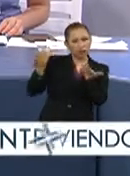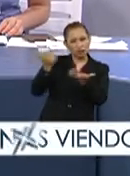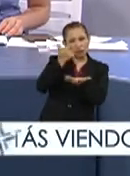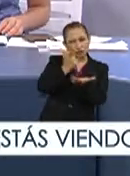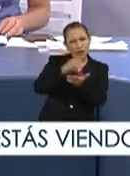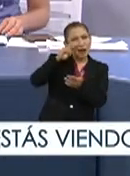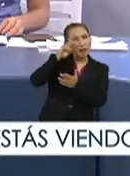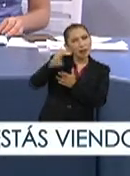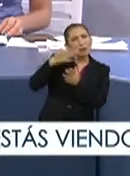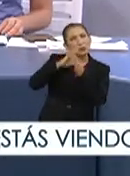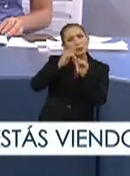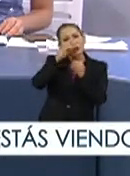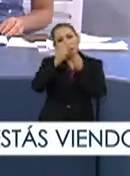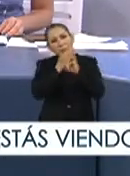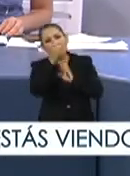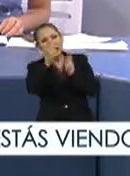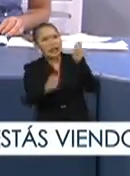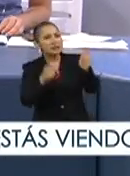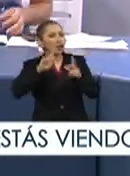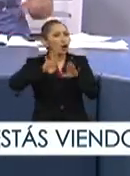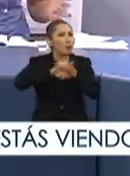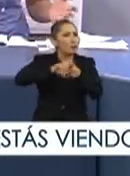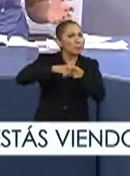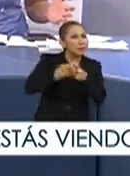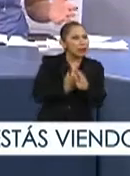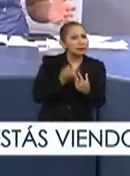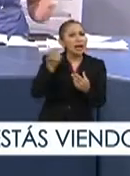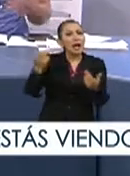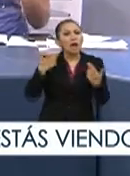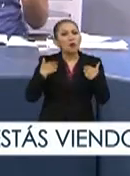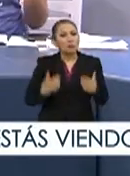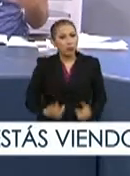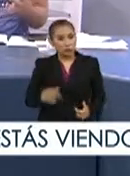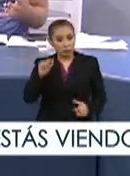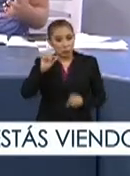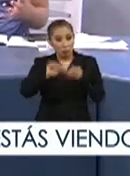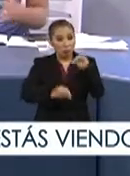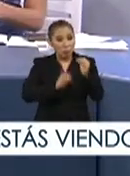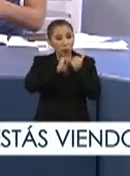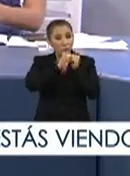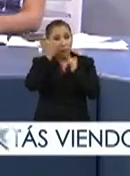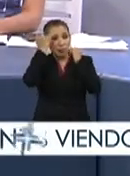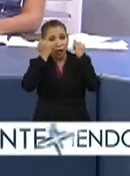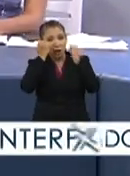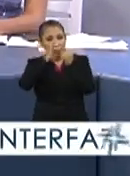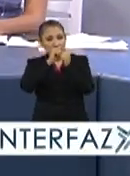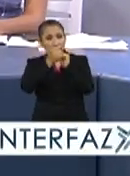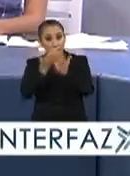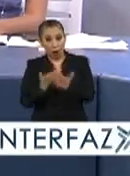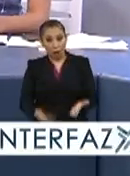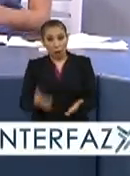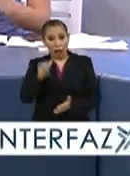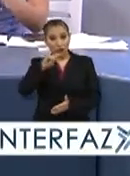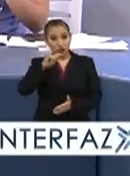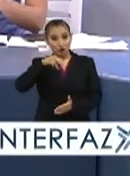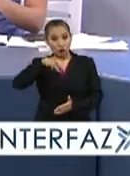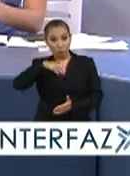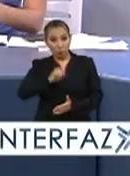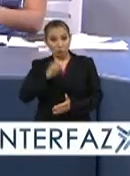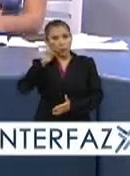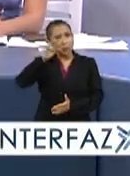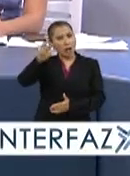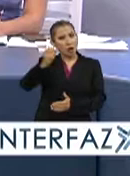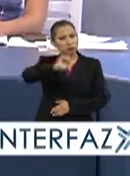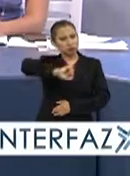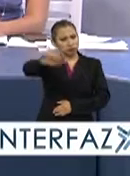del mundo y explicaciones de su origen. Estas teorías han evolucionado tanto que actualmente los astrónomos han llegado a un